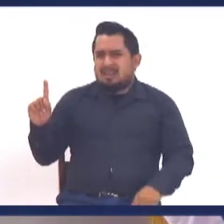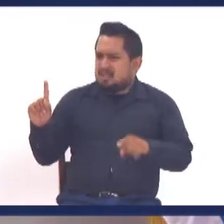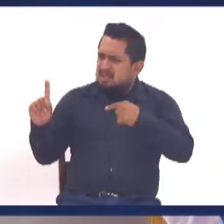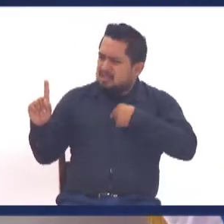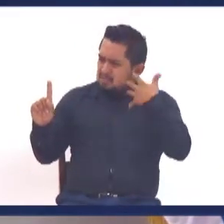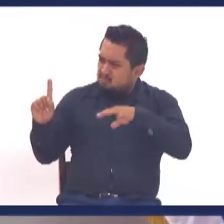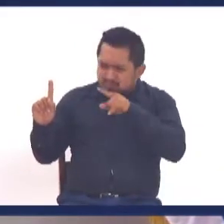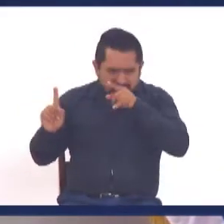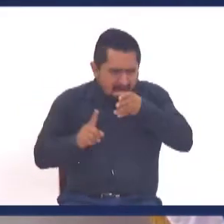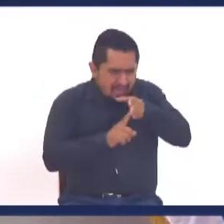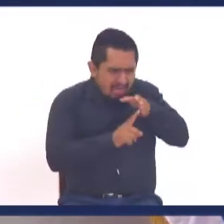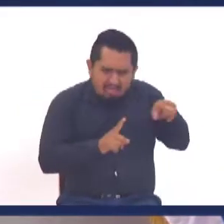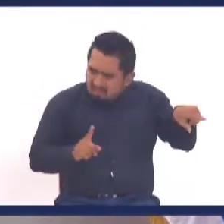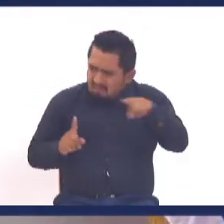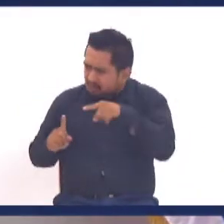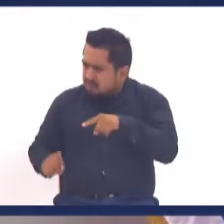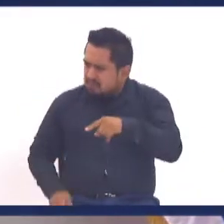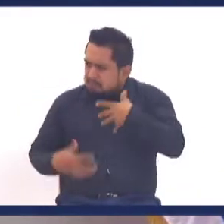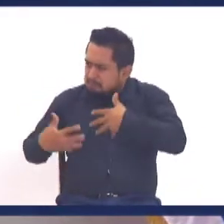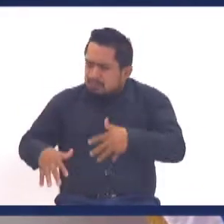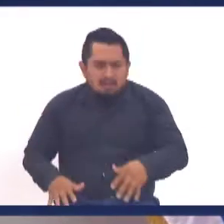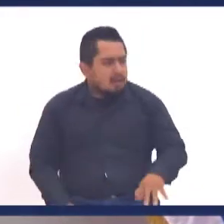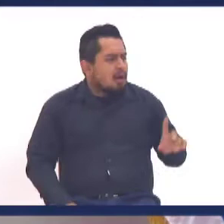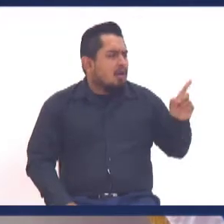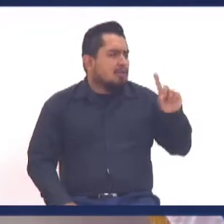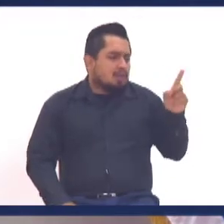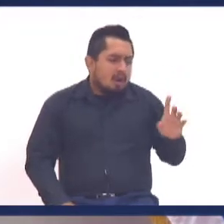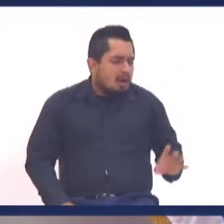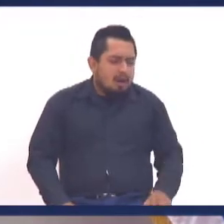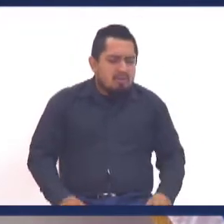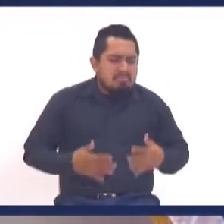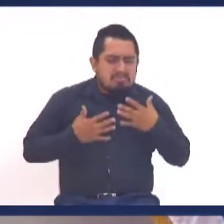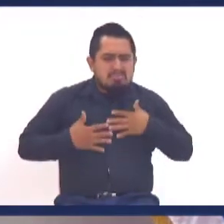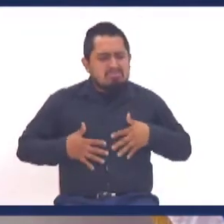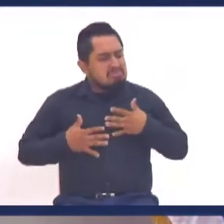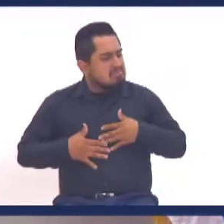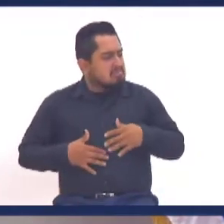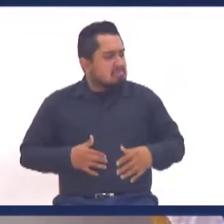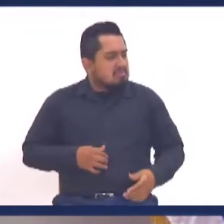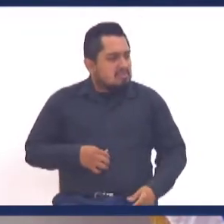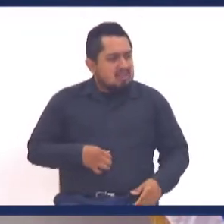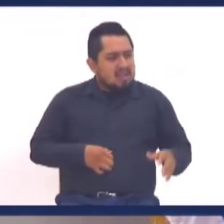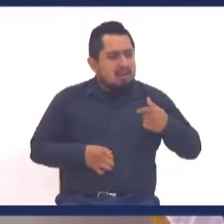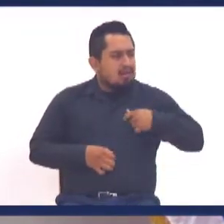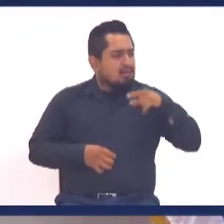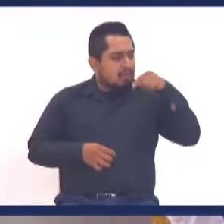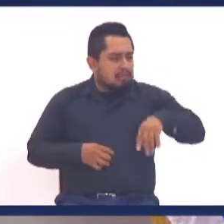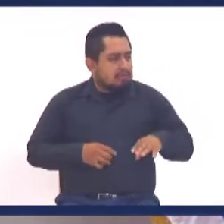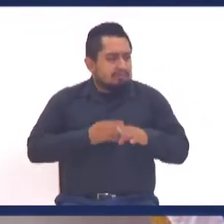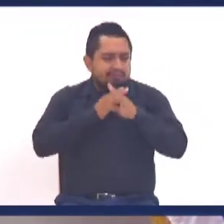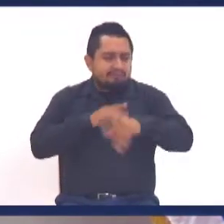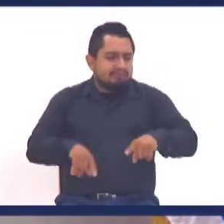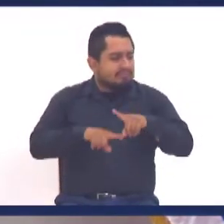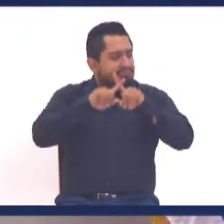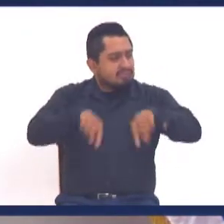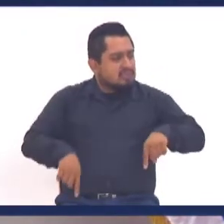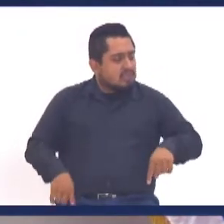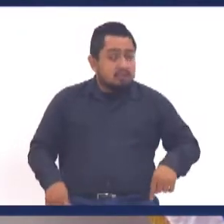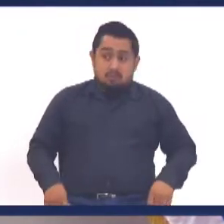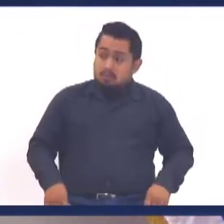le meten chicharrón aquí a los a los cadetes hay no o pastor me dijo si eso es prohibido ahora